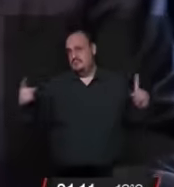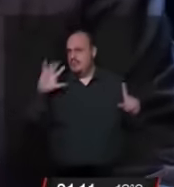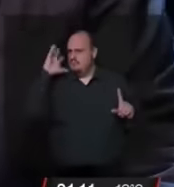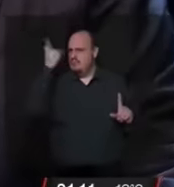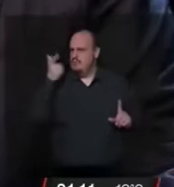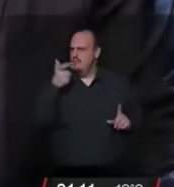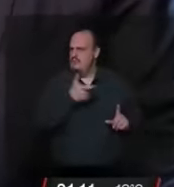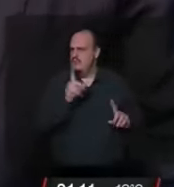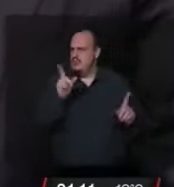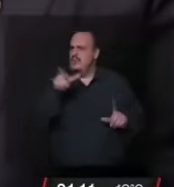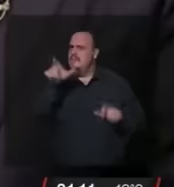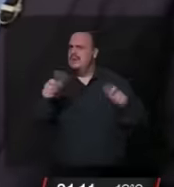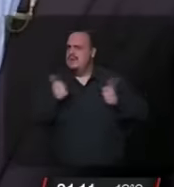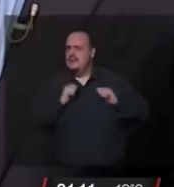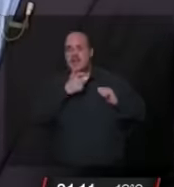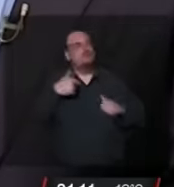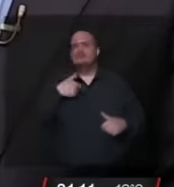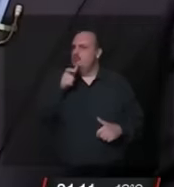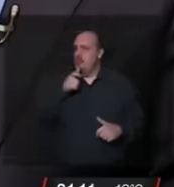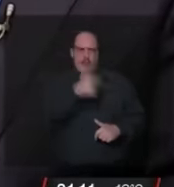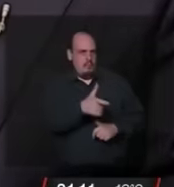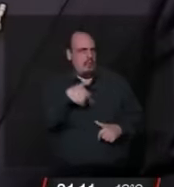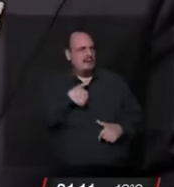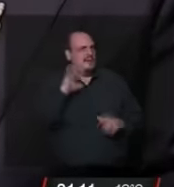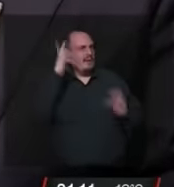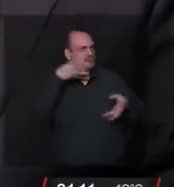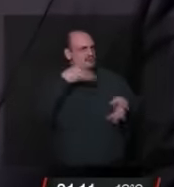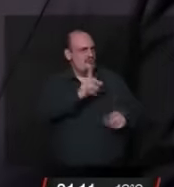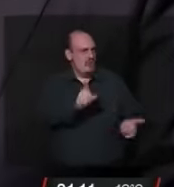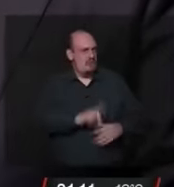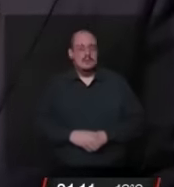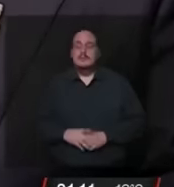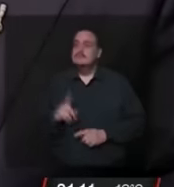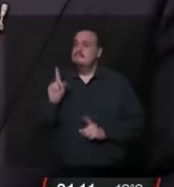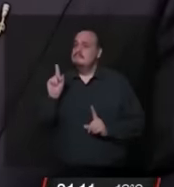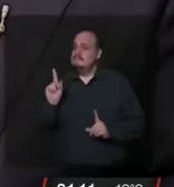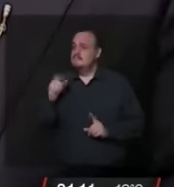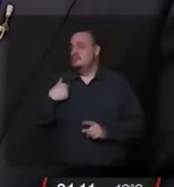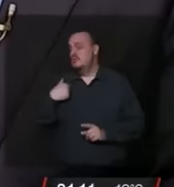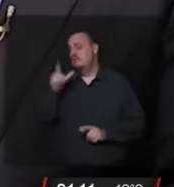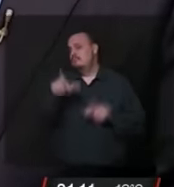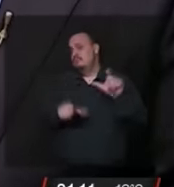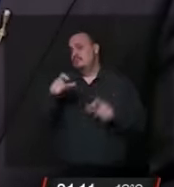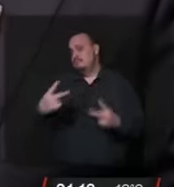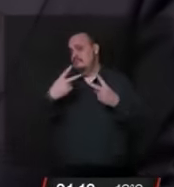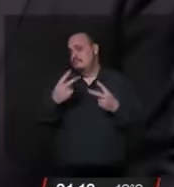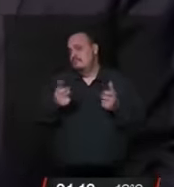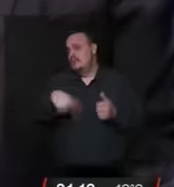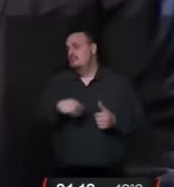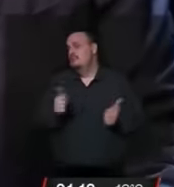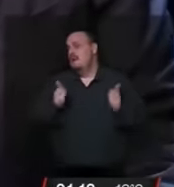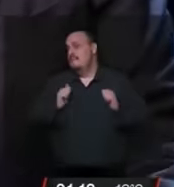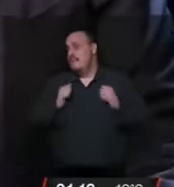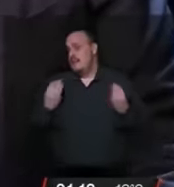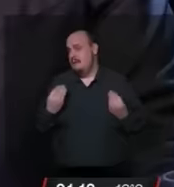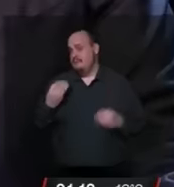son respuestas. Yo te di respuesta, no me puse agresivo. Y creo que si hay algo que esperan los argentinos es que